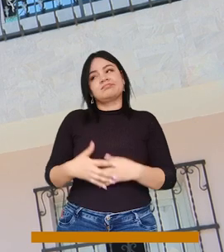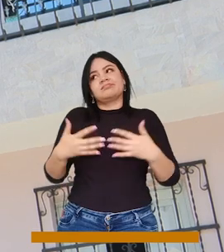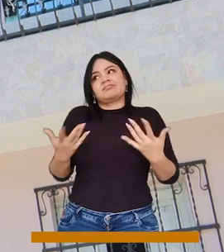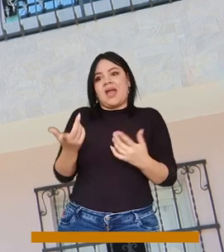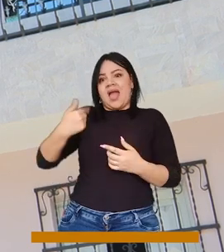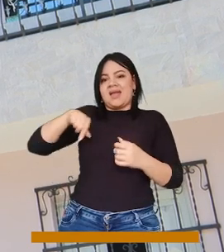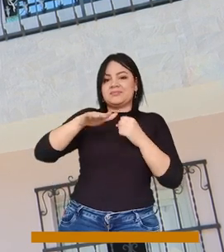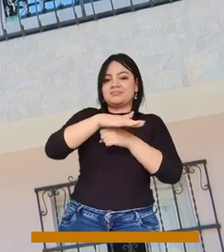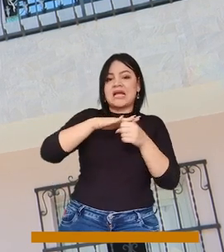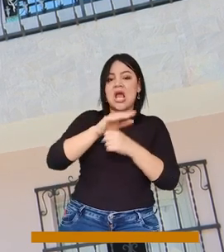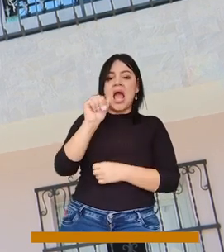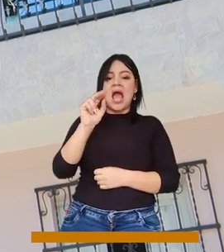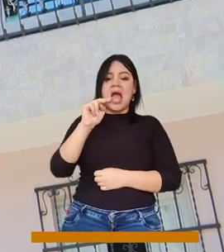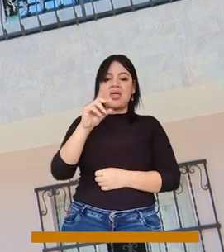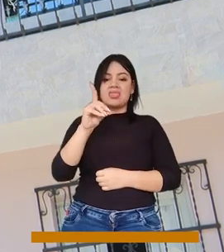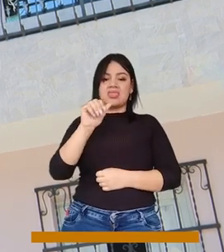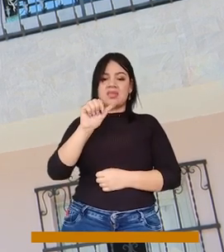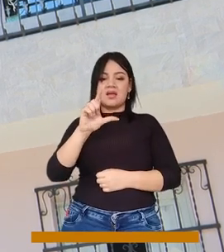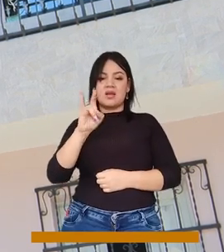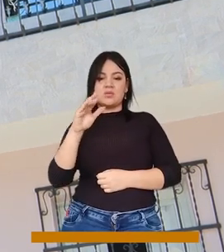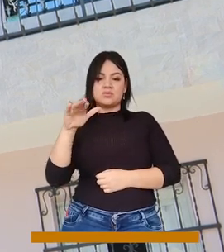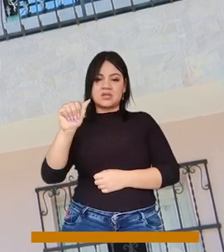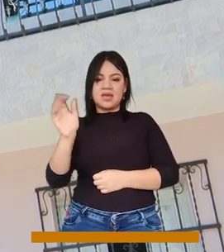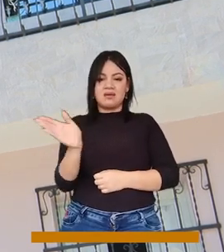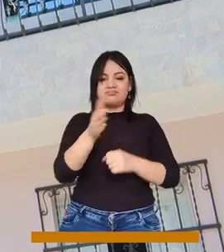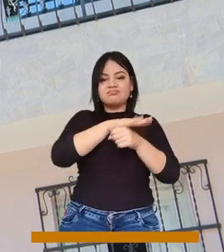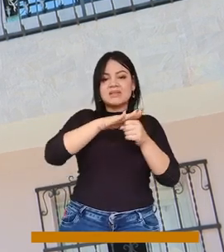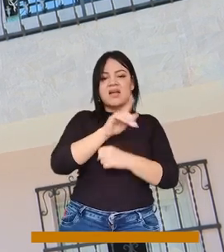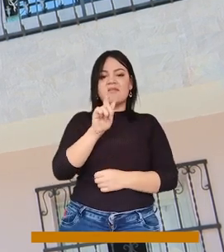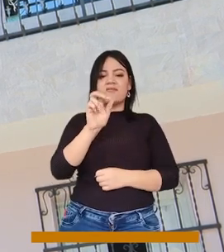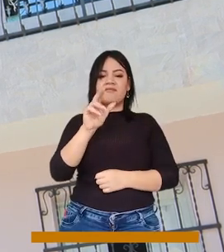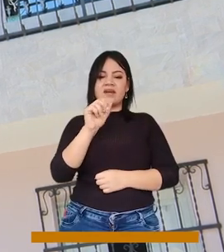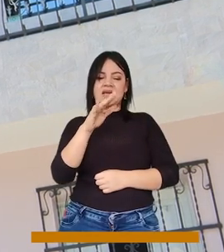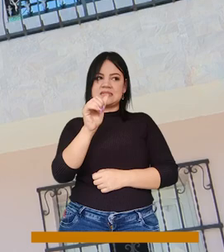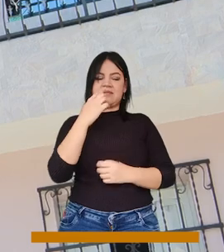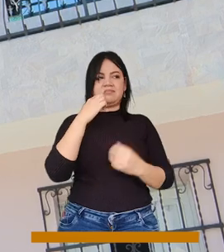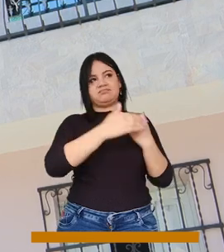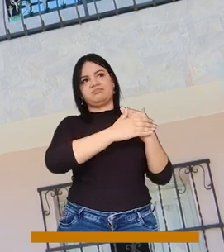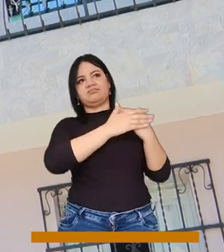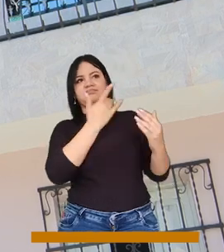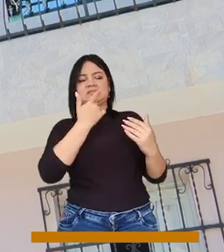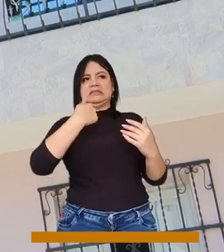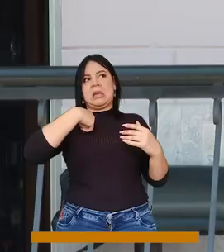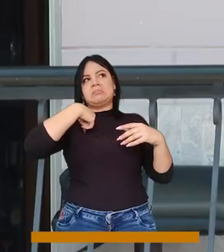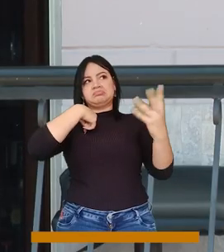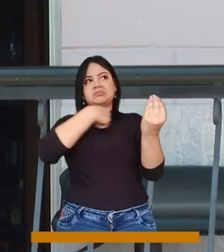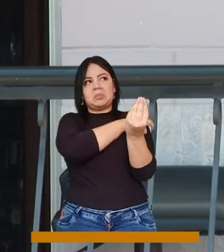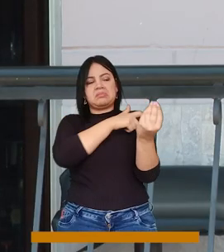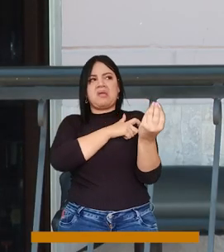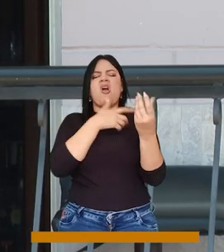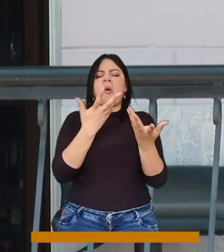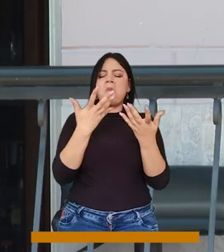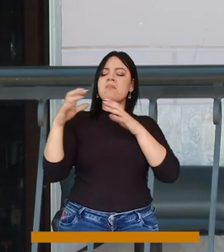Bueno, hoy nos encontramos en Andalucía, La Francia, por invitación del Comité